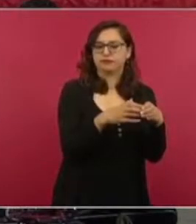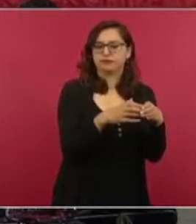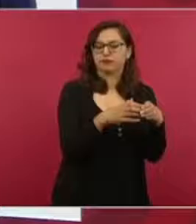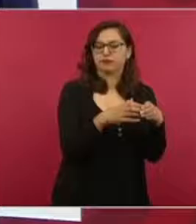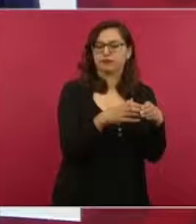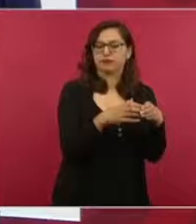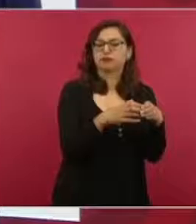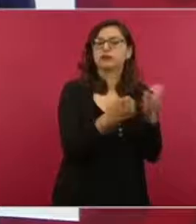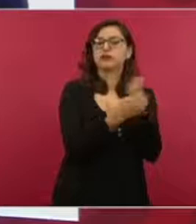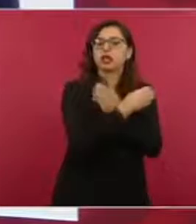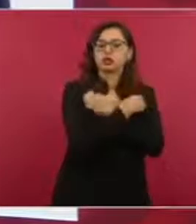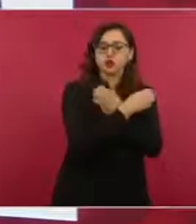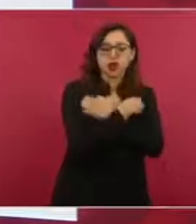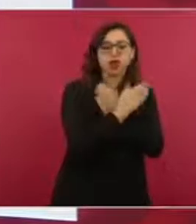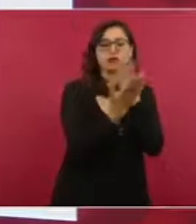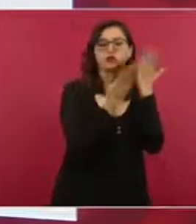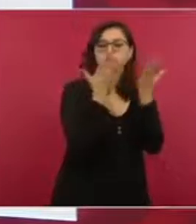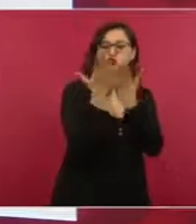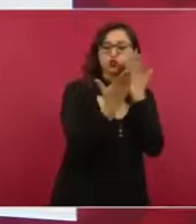Gentes educadas.